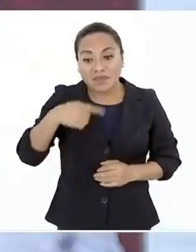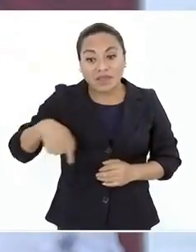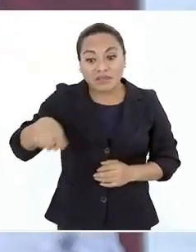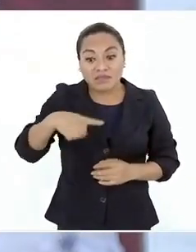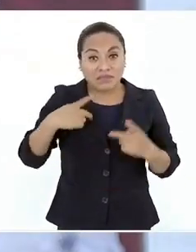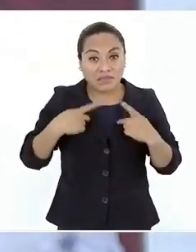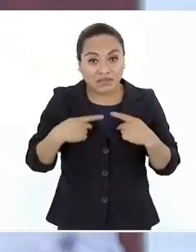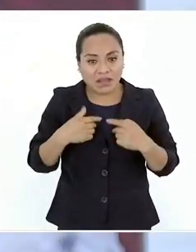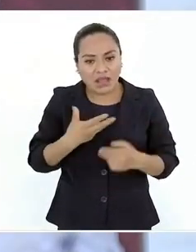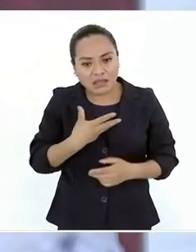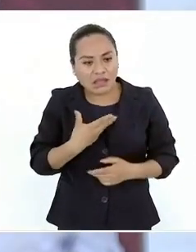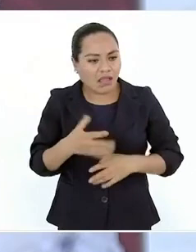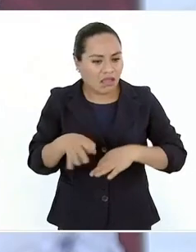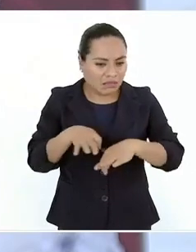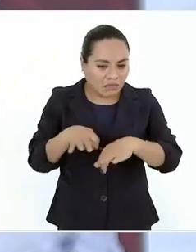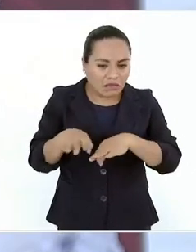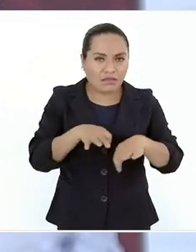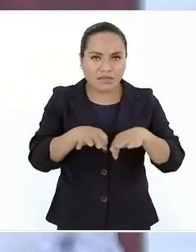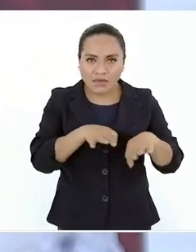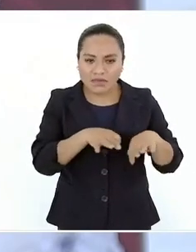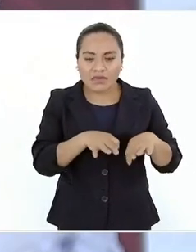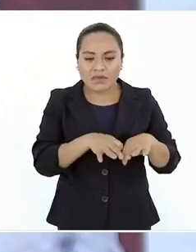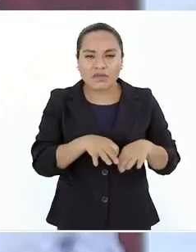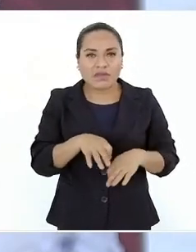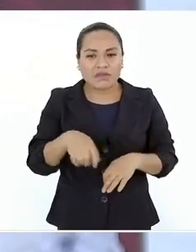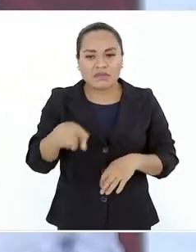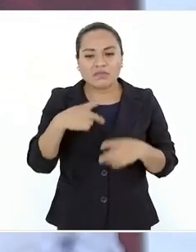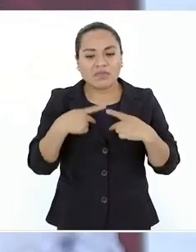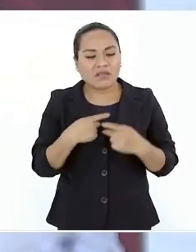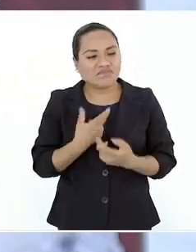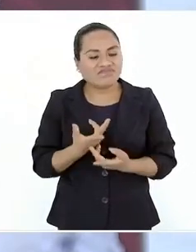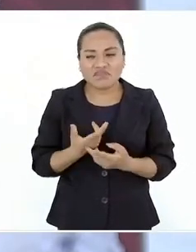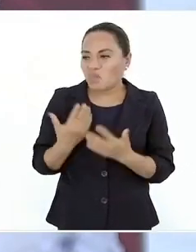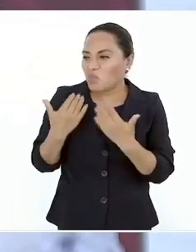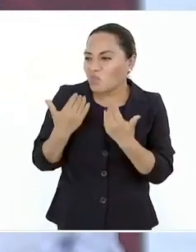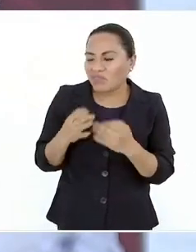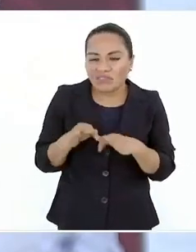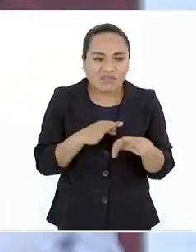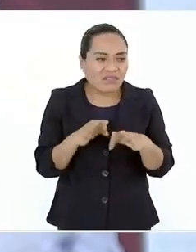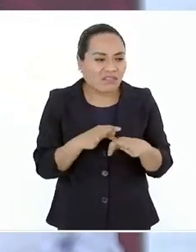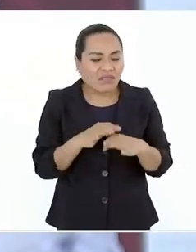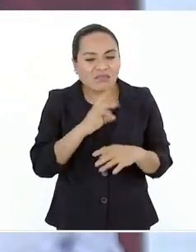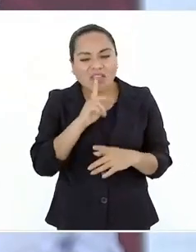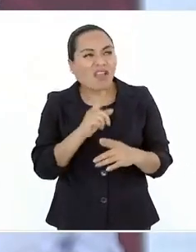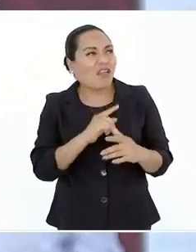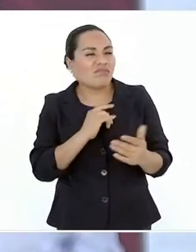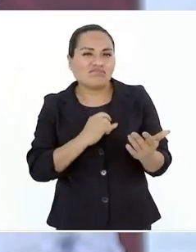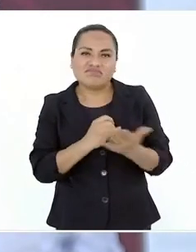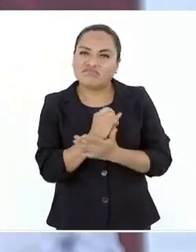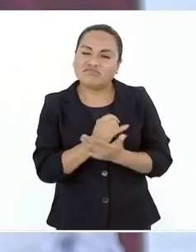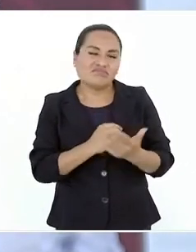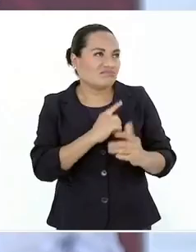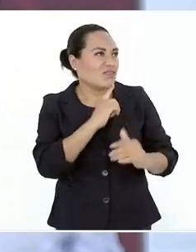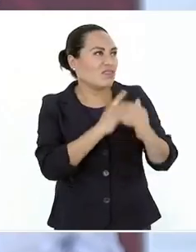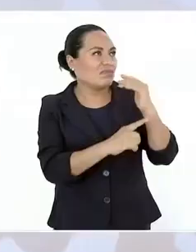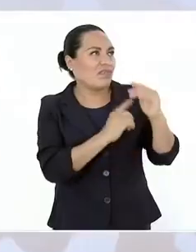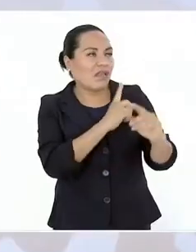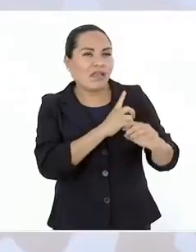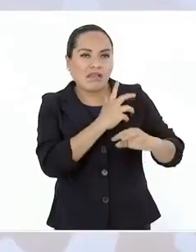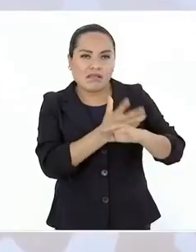empleo y que la gente no tenga que irse a buscar la vida arriesgándolo